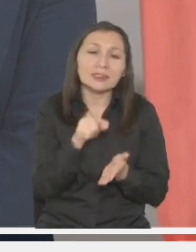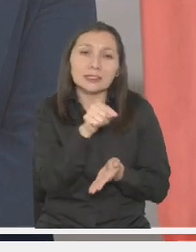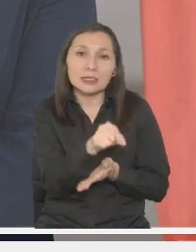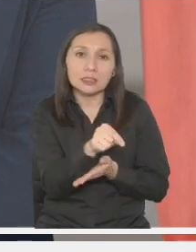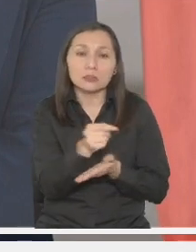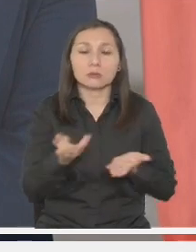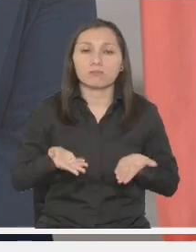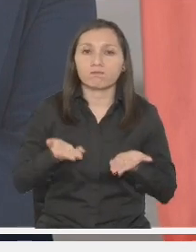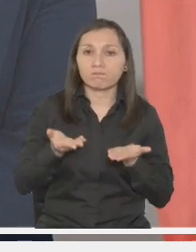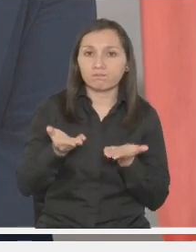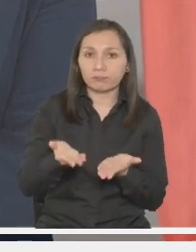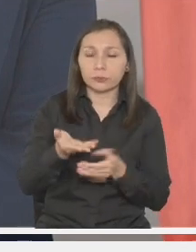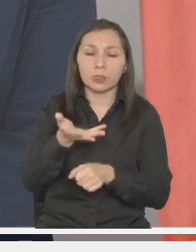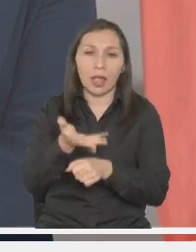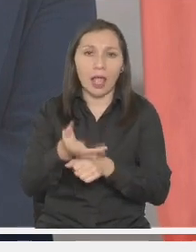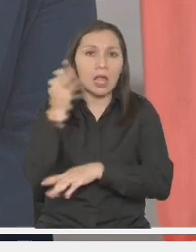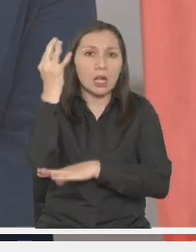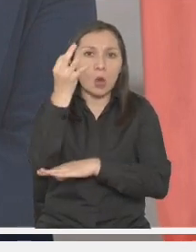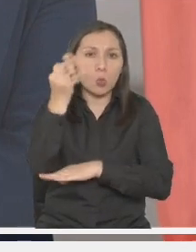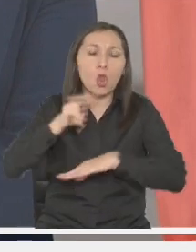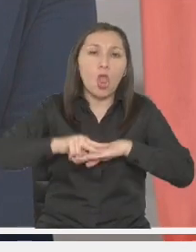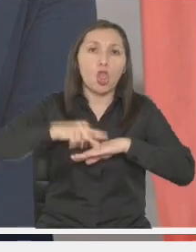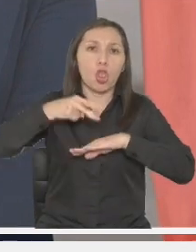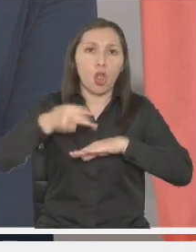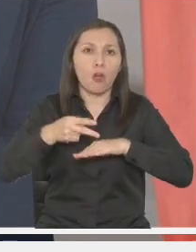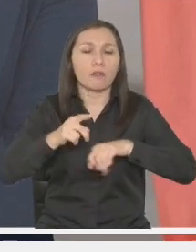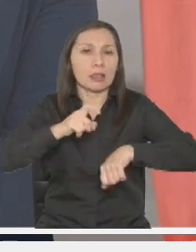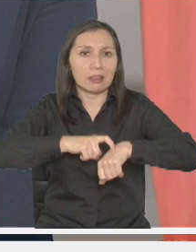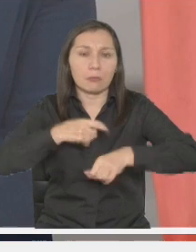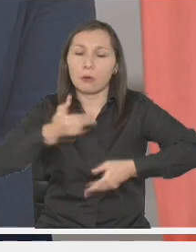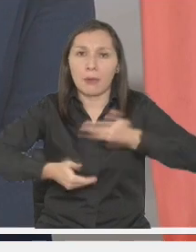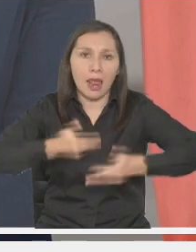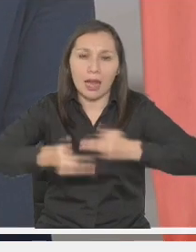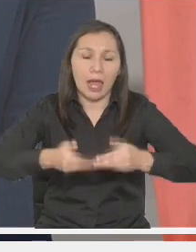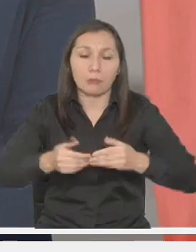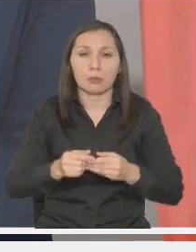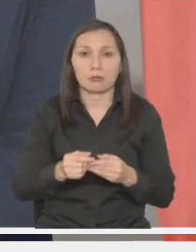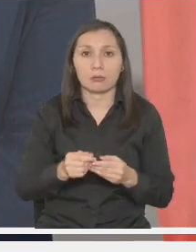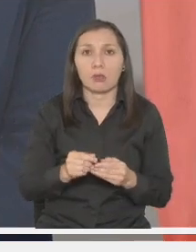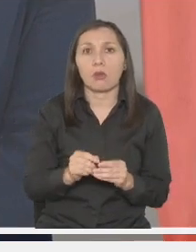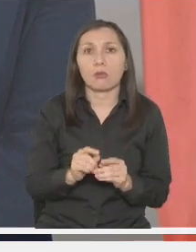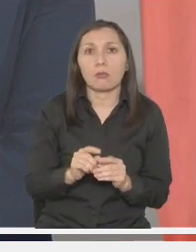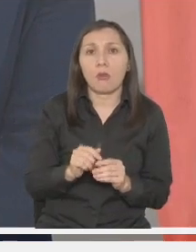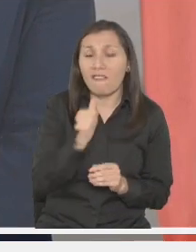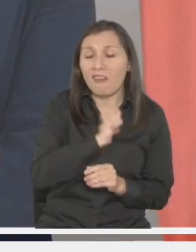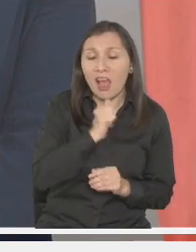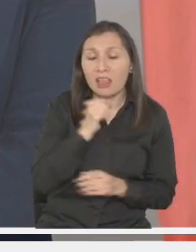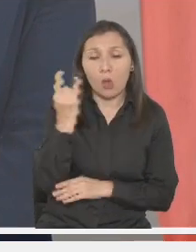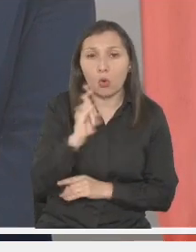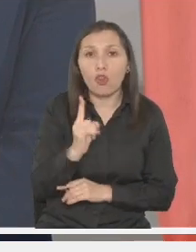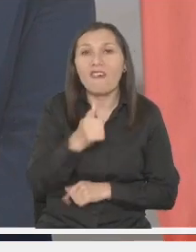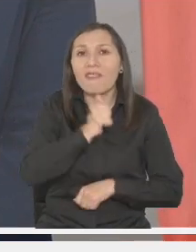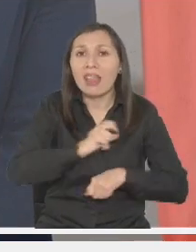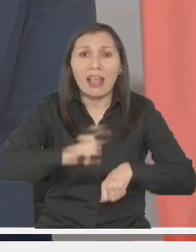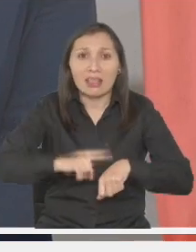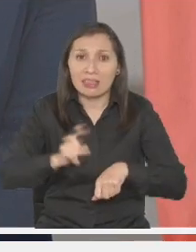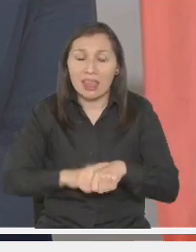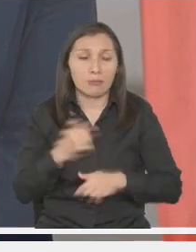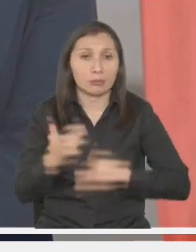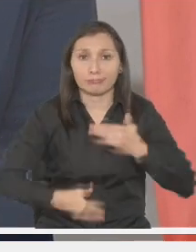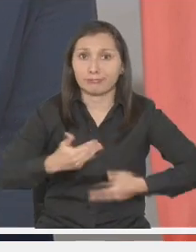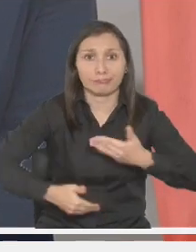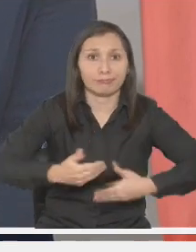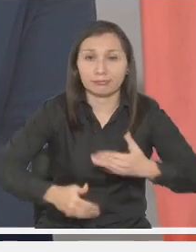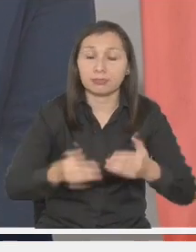es la disposición de tener sesiones redobladas para avanzar más rápido. No nos faltan urgencias, lo que nos falta es tiempo. Y por